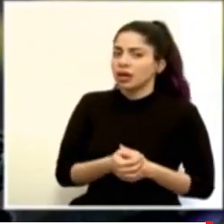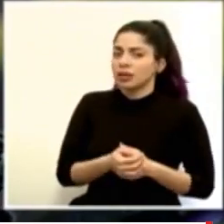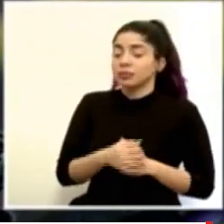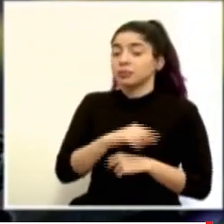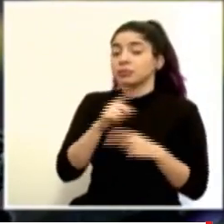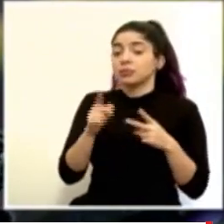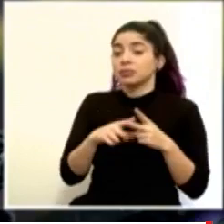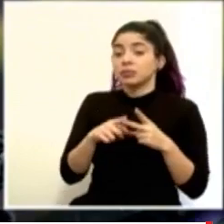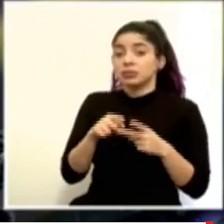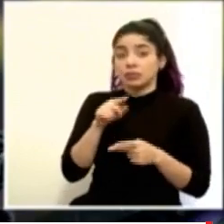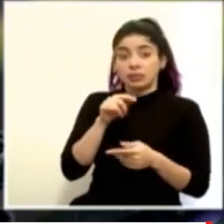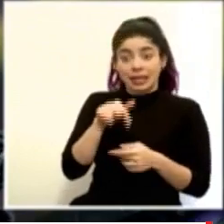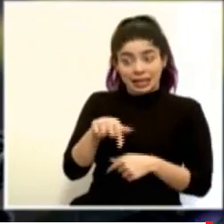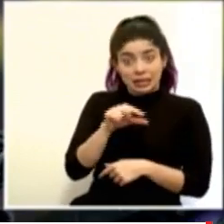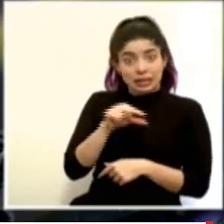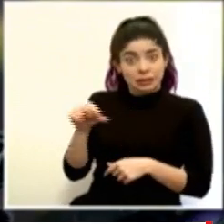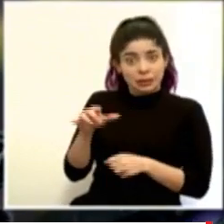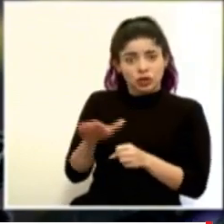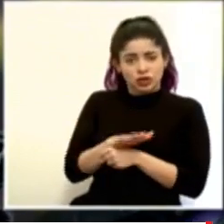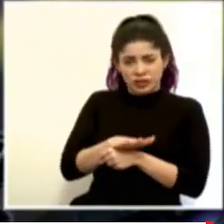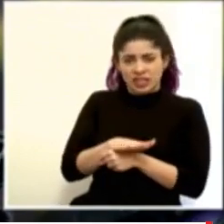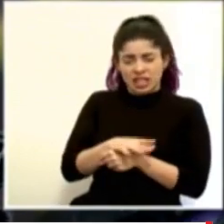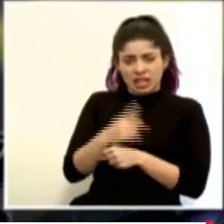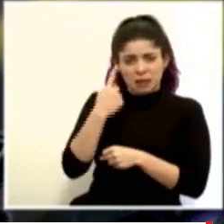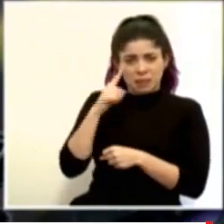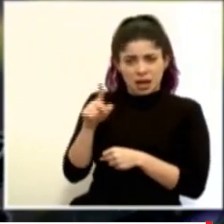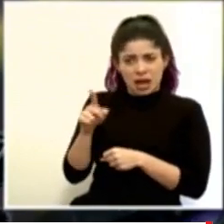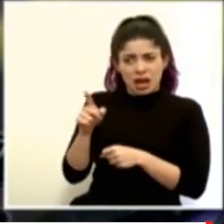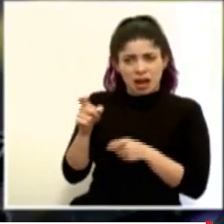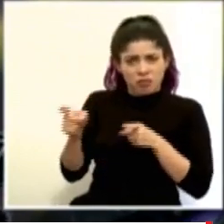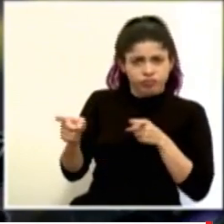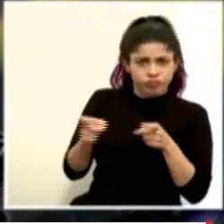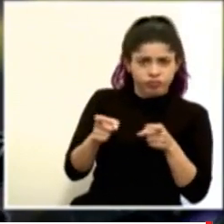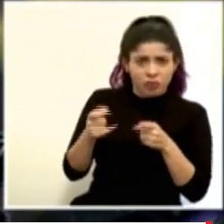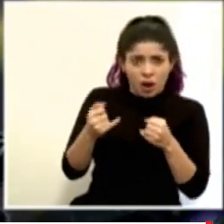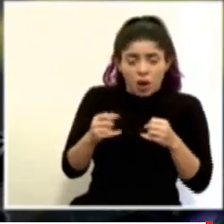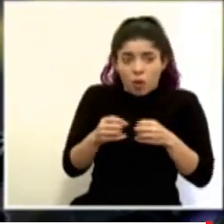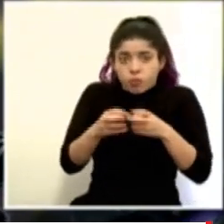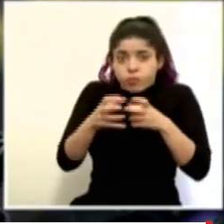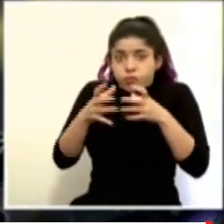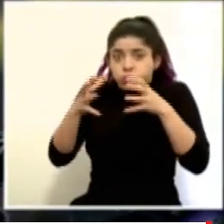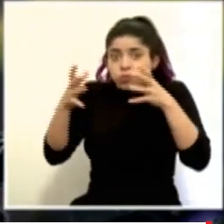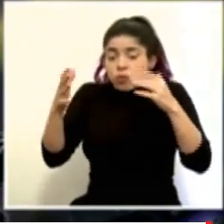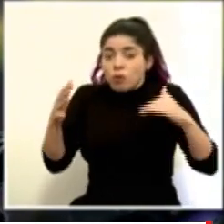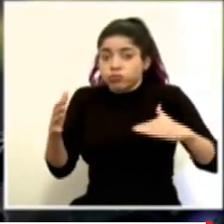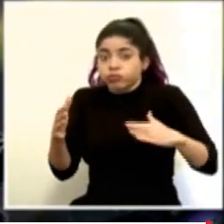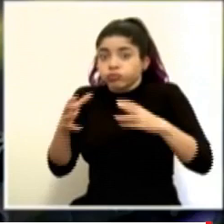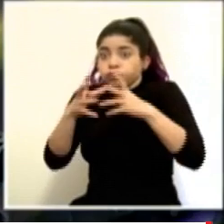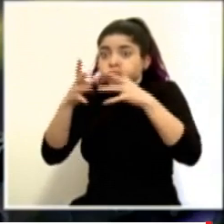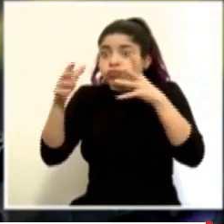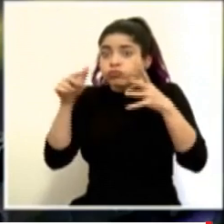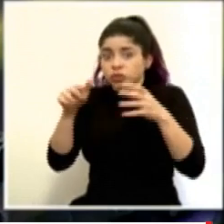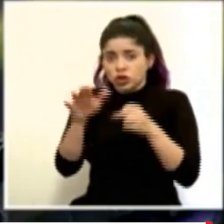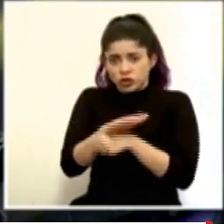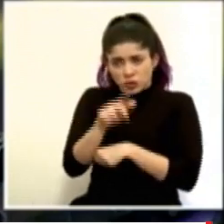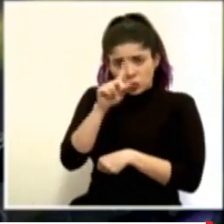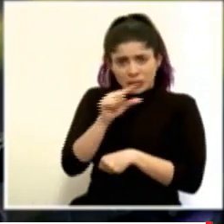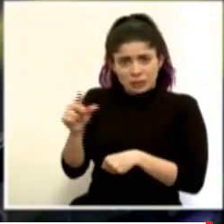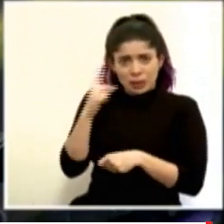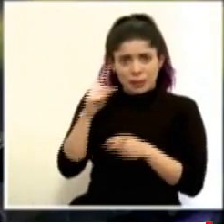Y si será suficiente esta semana para contener esta ola expansiva que se percibe de los